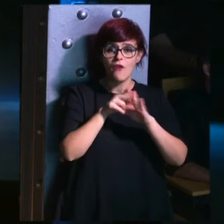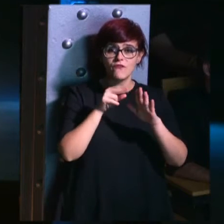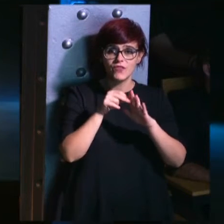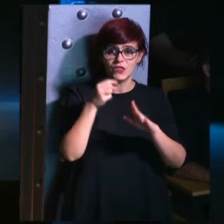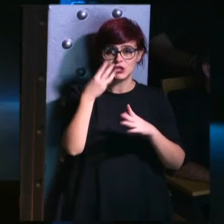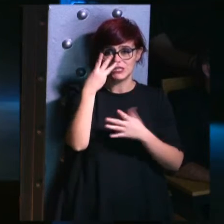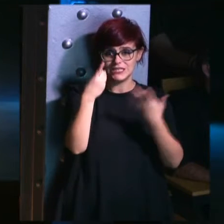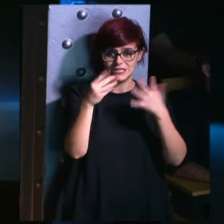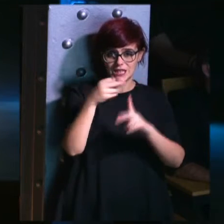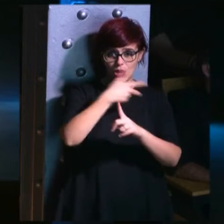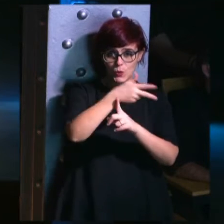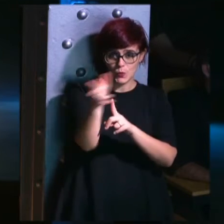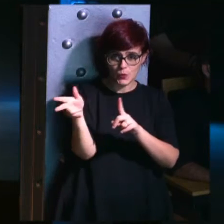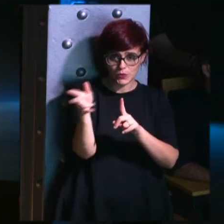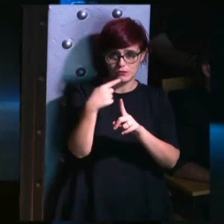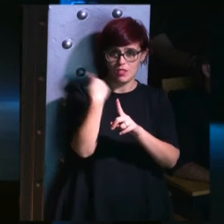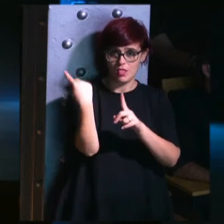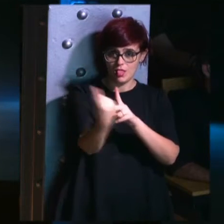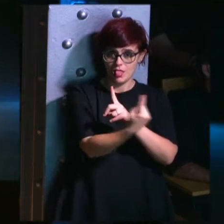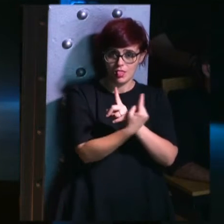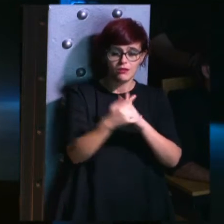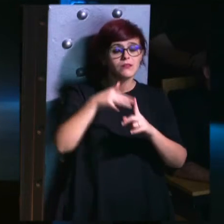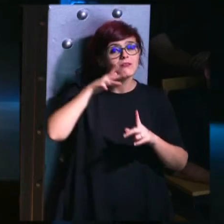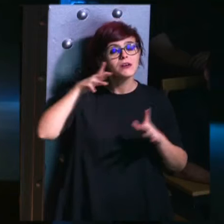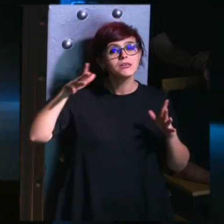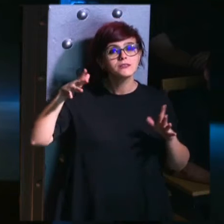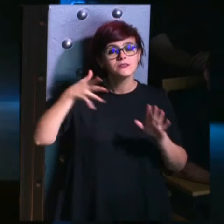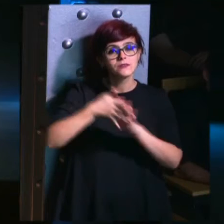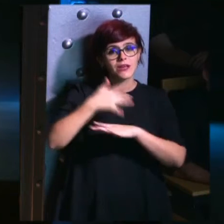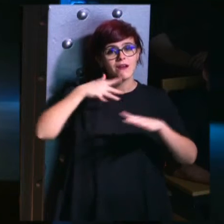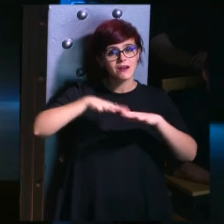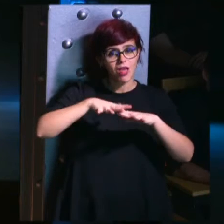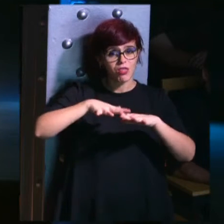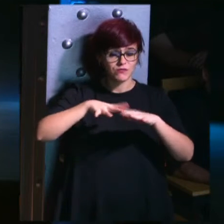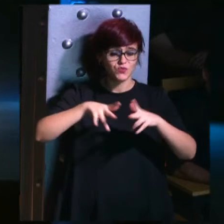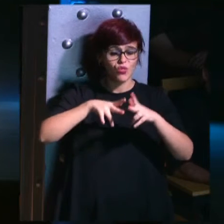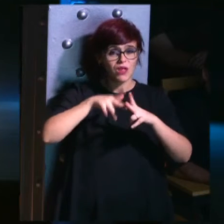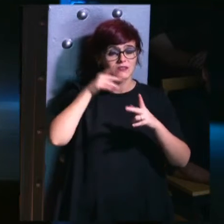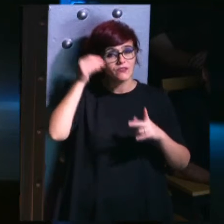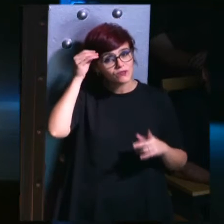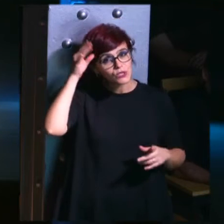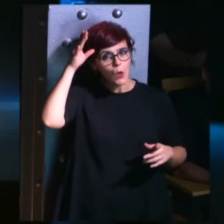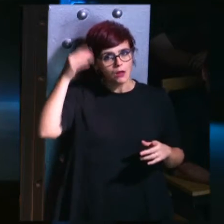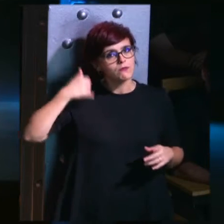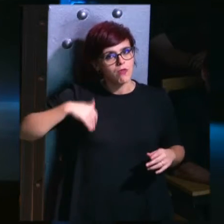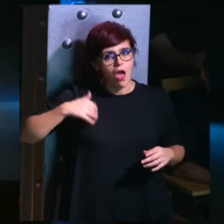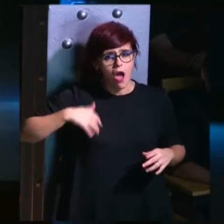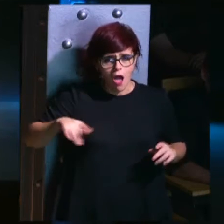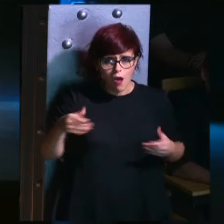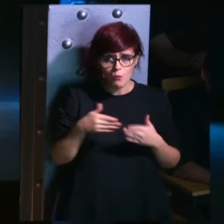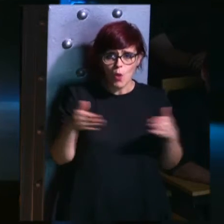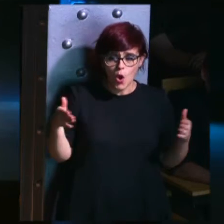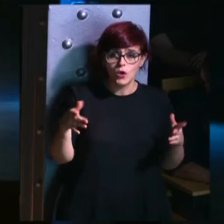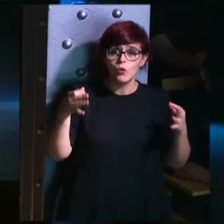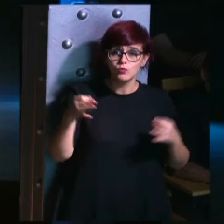360 ya en las primeras experiencias de esos mundos de redes sociales de realidad virtual que Mark